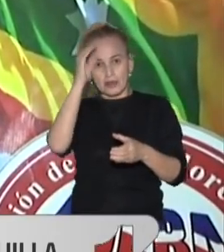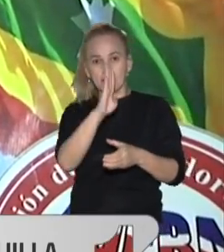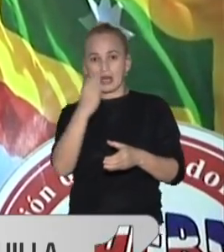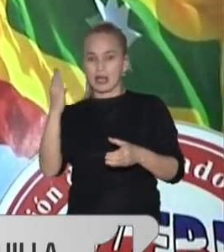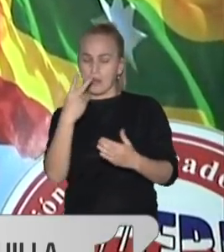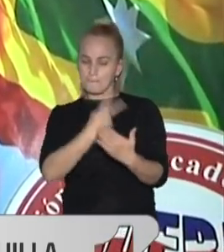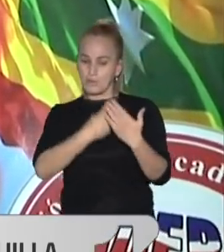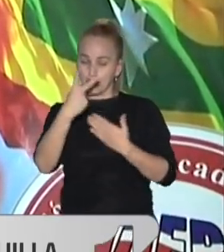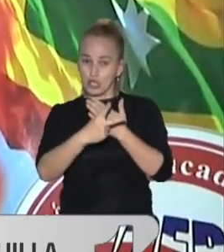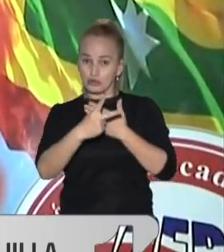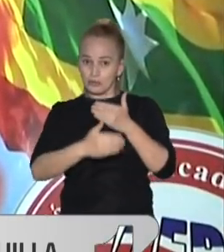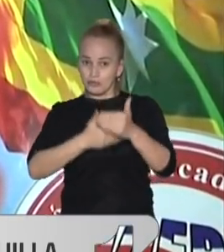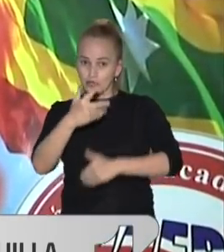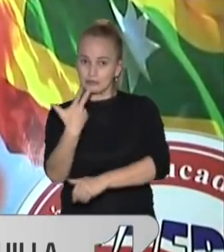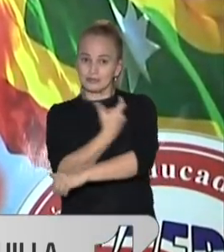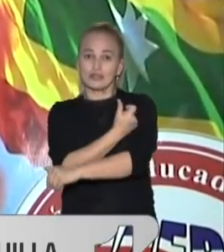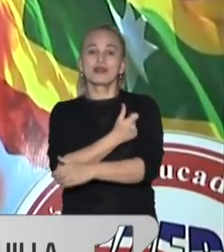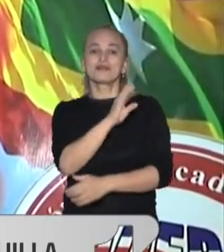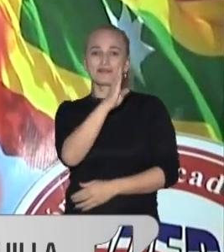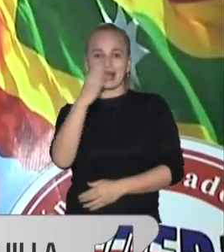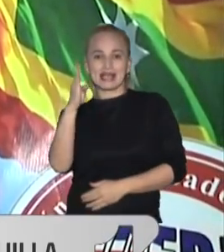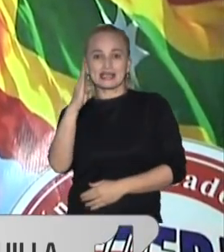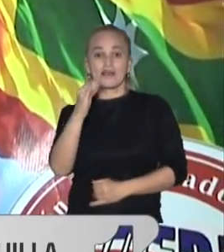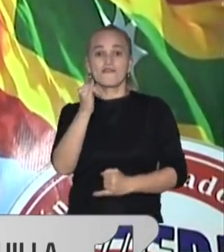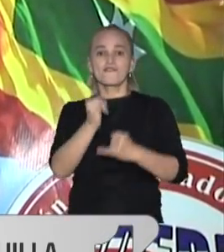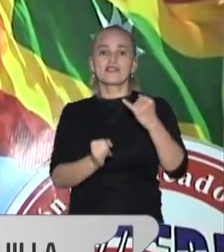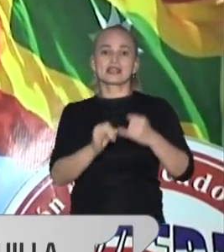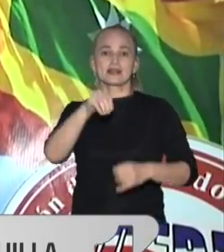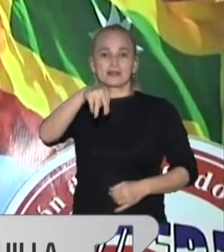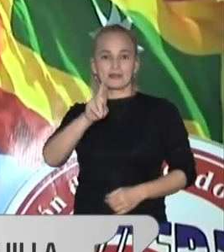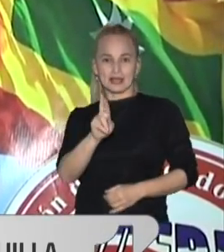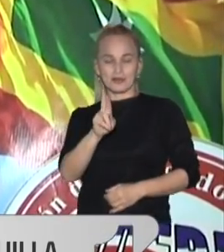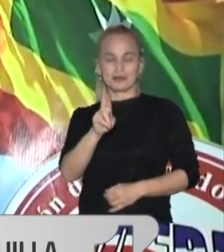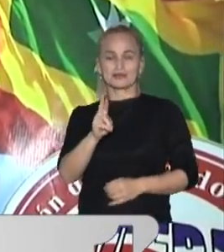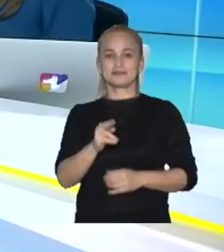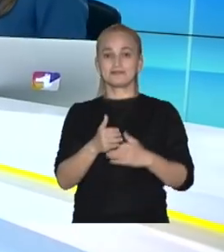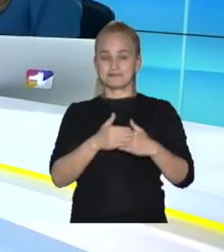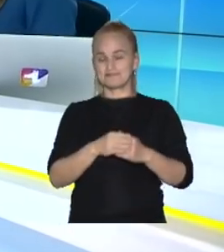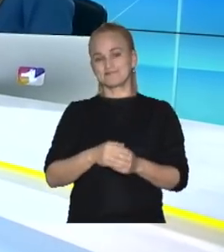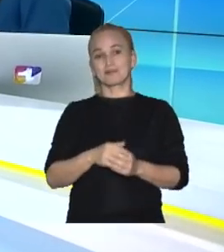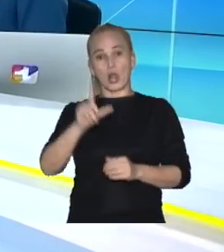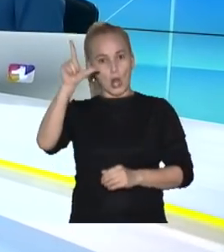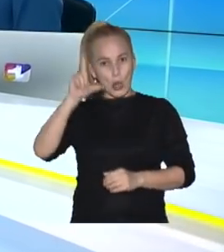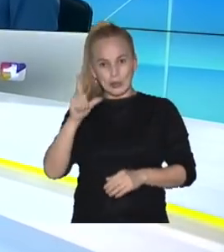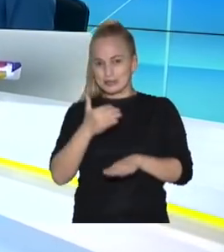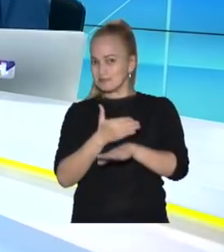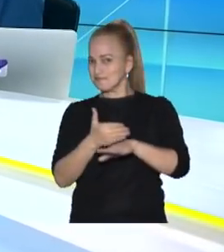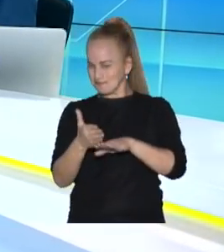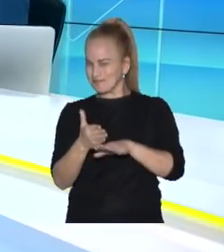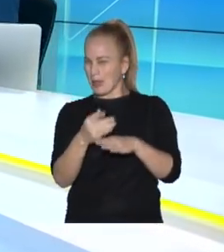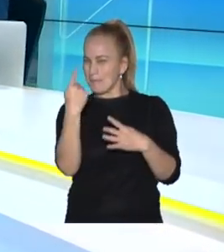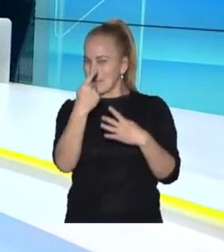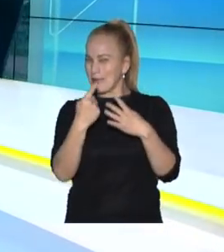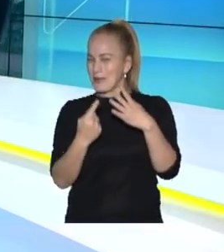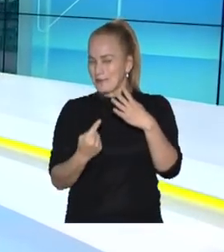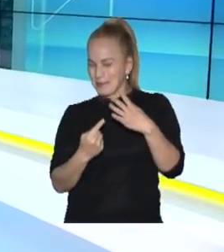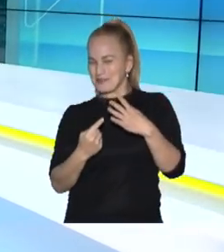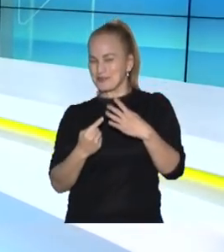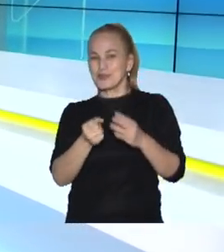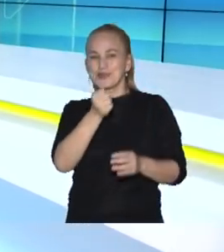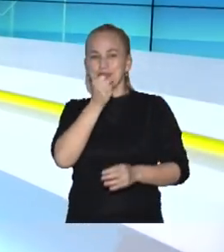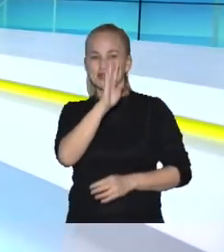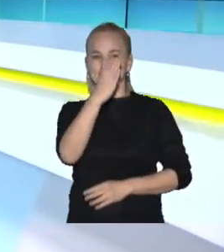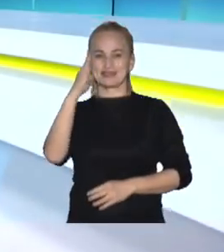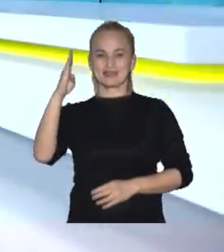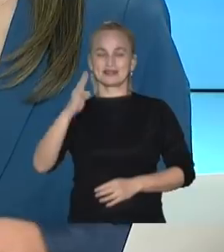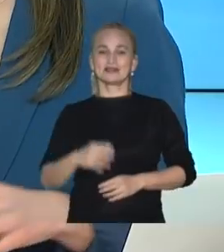continuará aquí en la capital del Atlántico hasta el próximo miércoles. Más adelante, Luisa, tendremos otros detalles de esta noticia desde